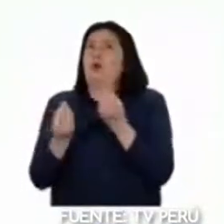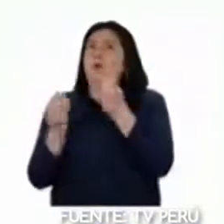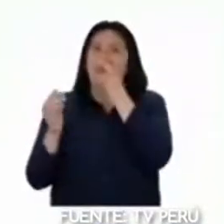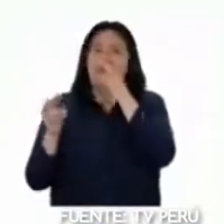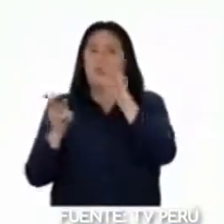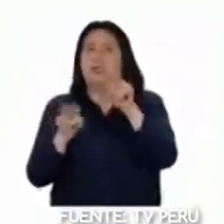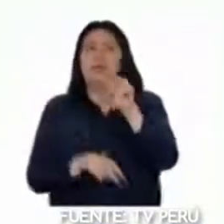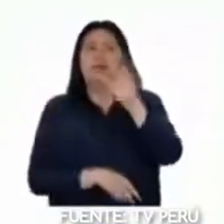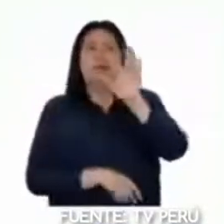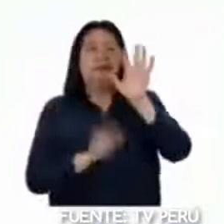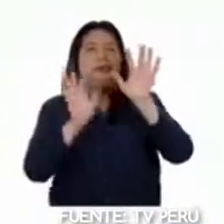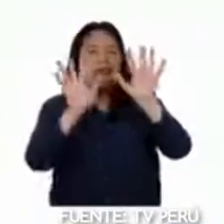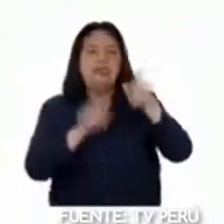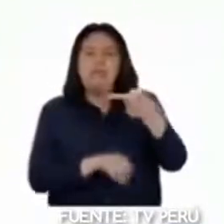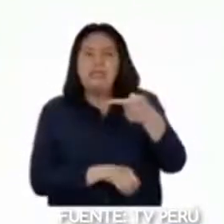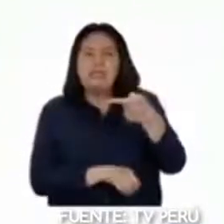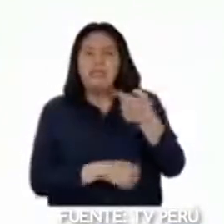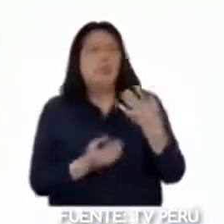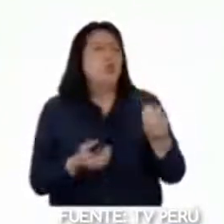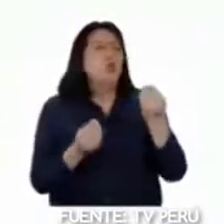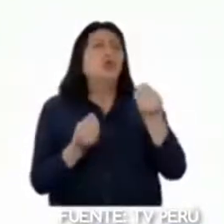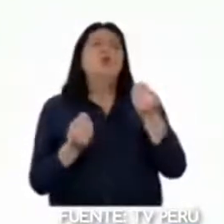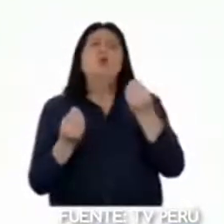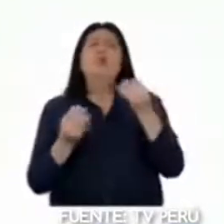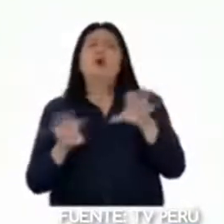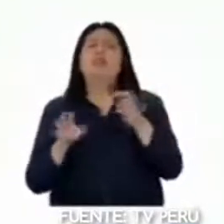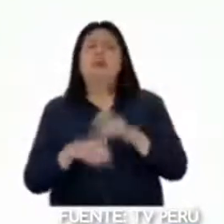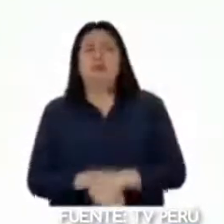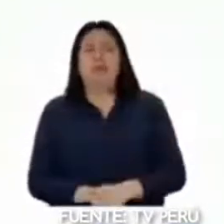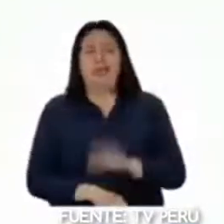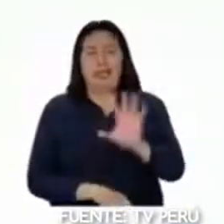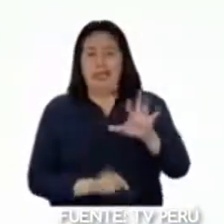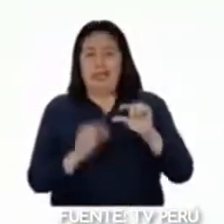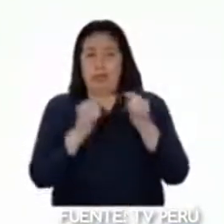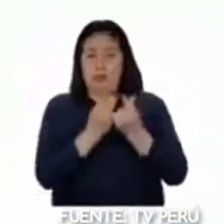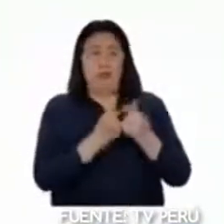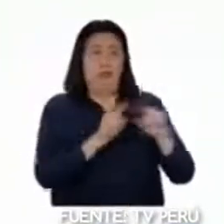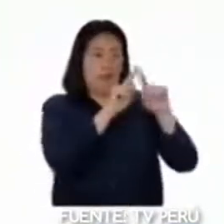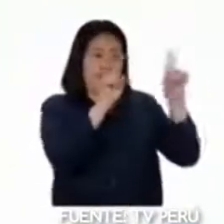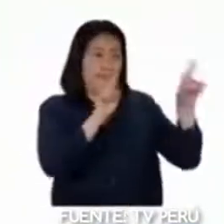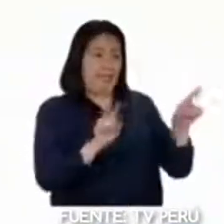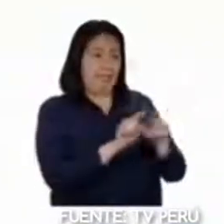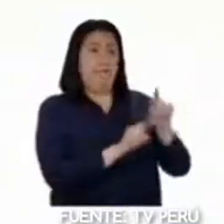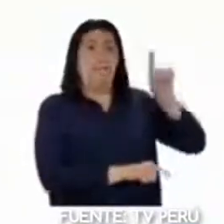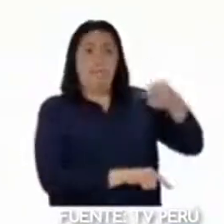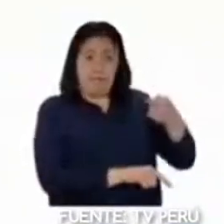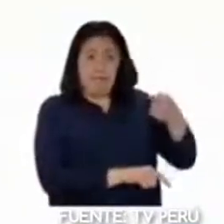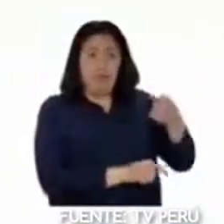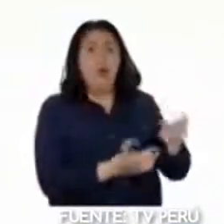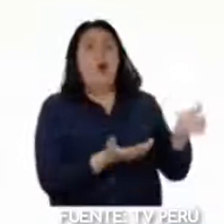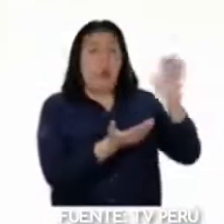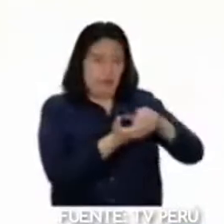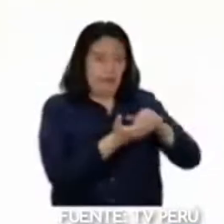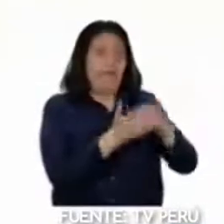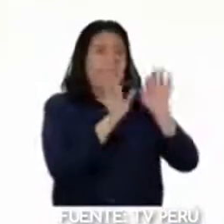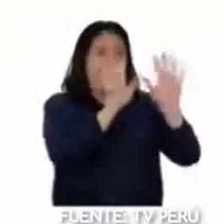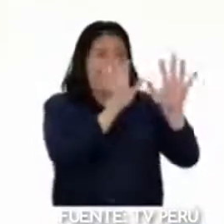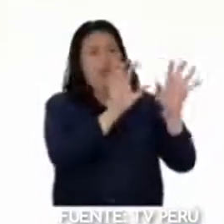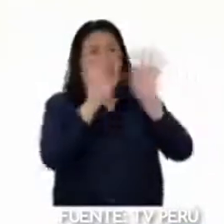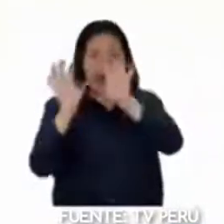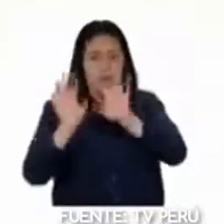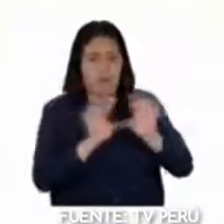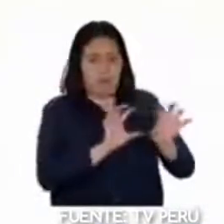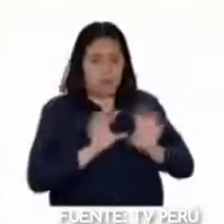manzanas? ¿Cómo se consigue esa cantidad? Ese grupo de 1000 manzanas lo repetiría nuevamente 10